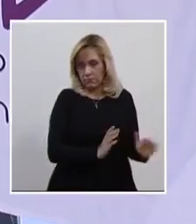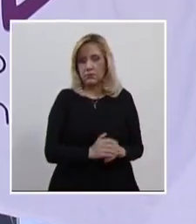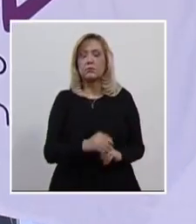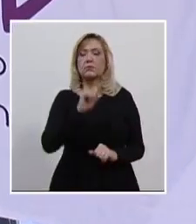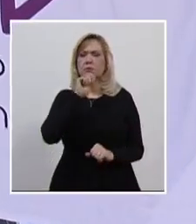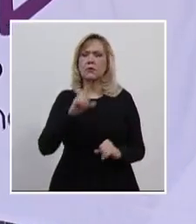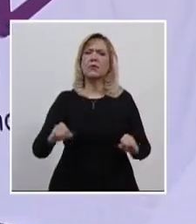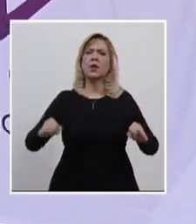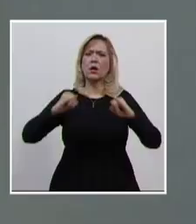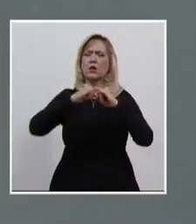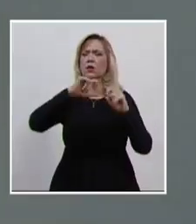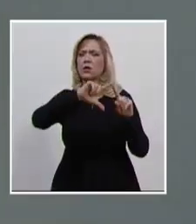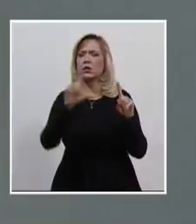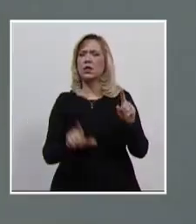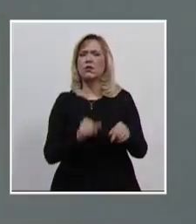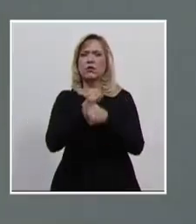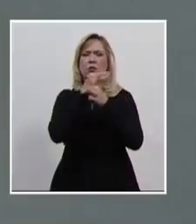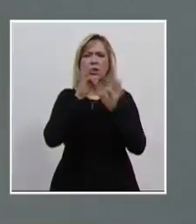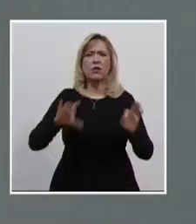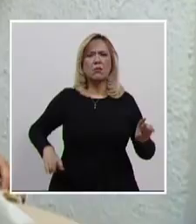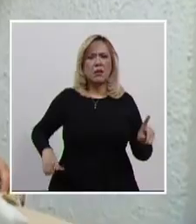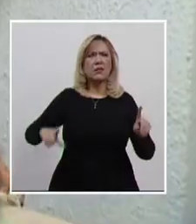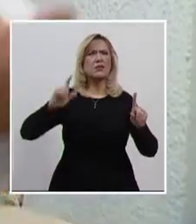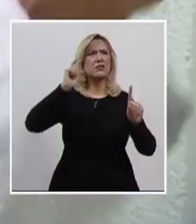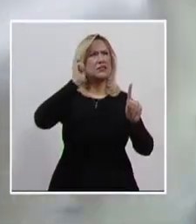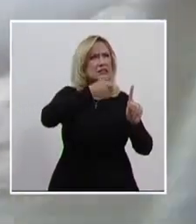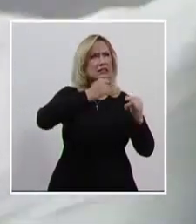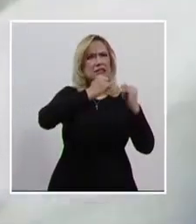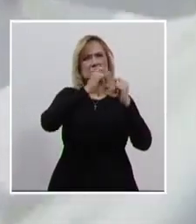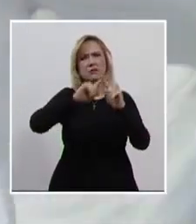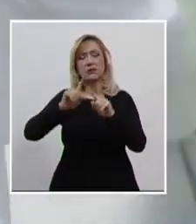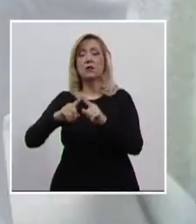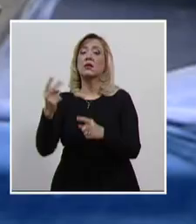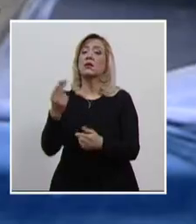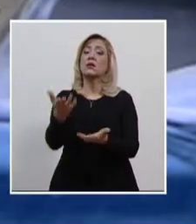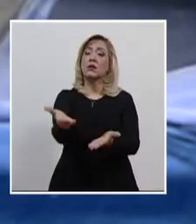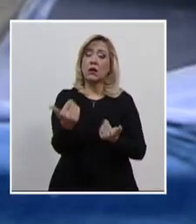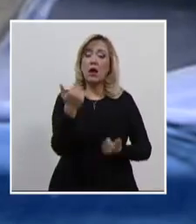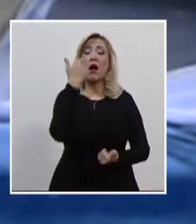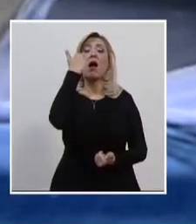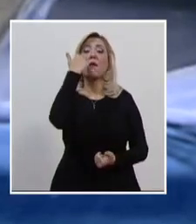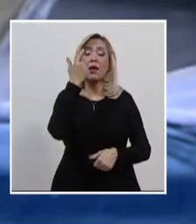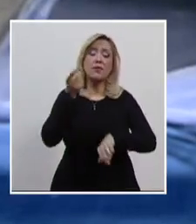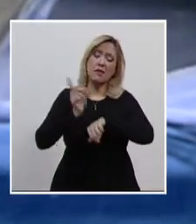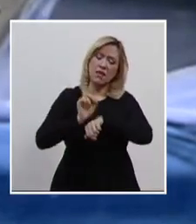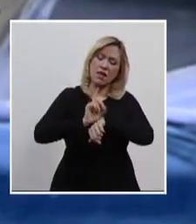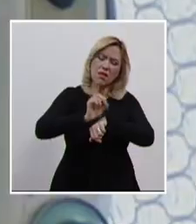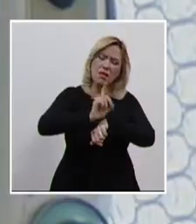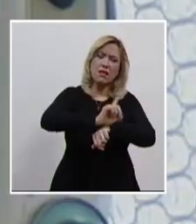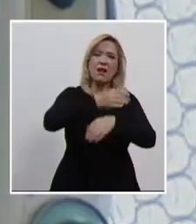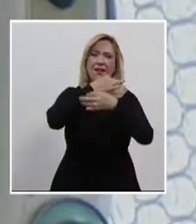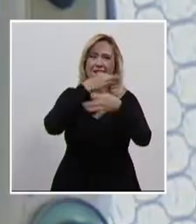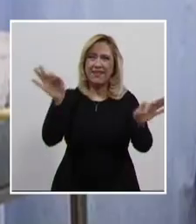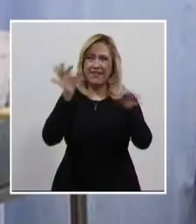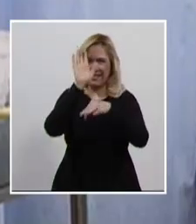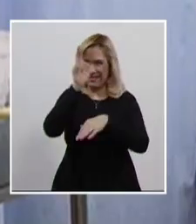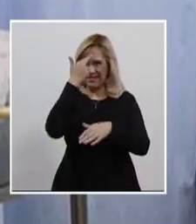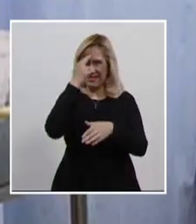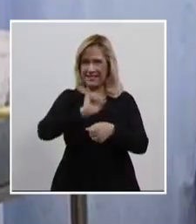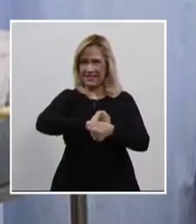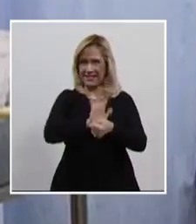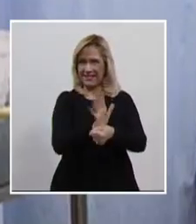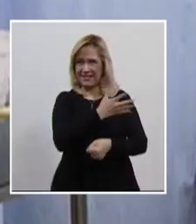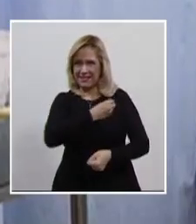la Secretaría de Salud entregar información de los reportes diarios de monitoreo epidemiológico, informes diarios de riesgos estatales